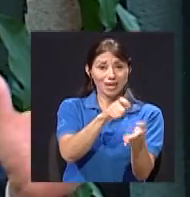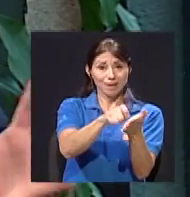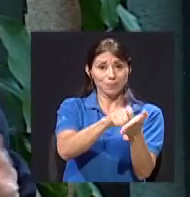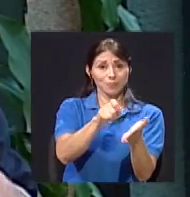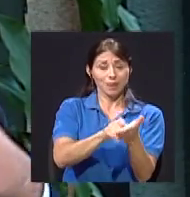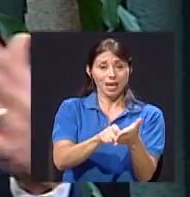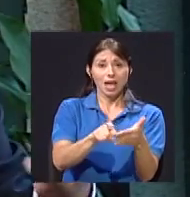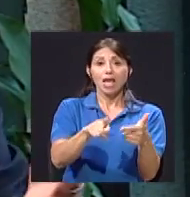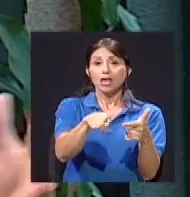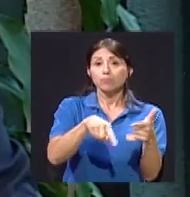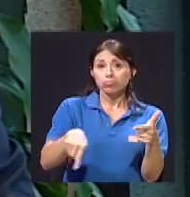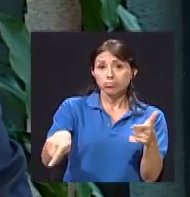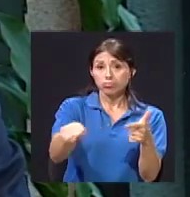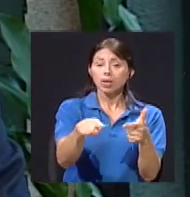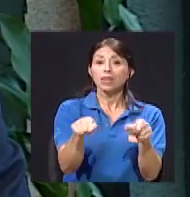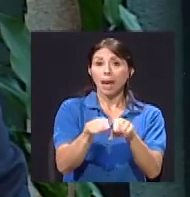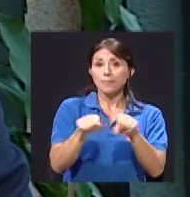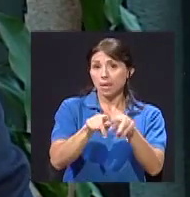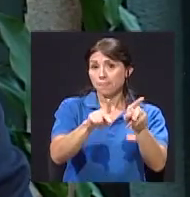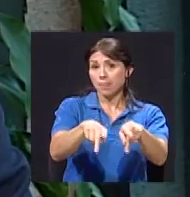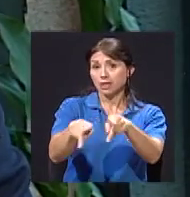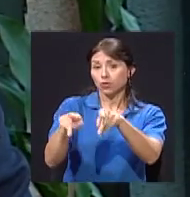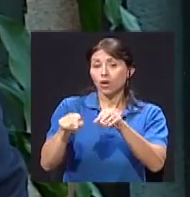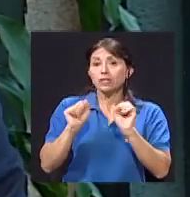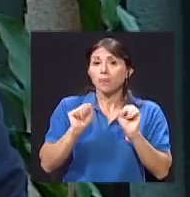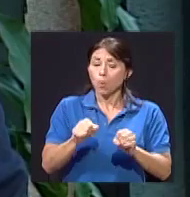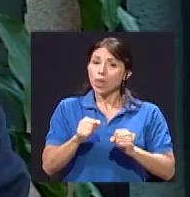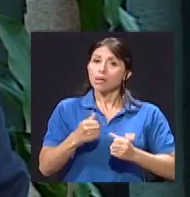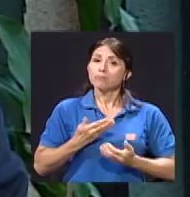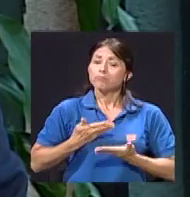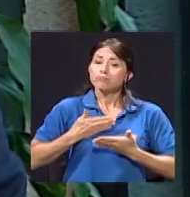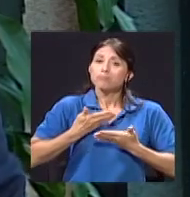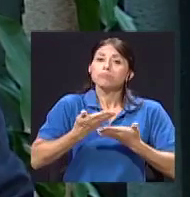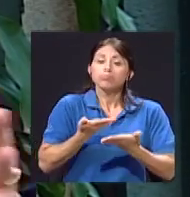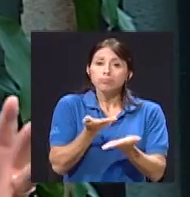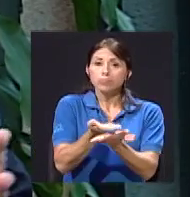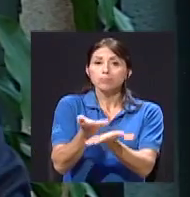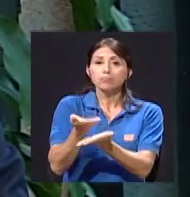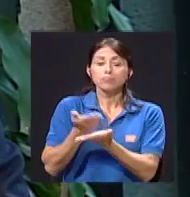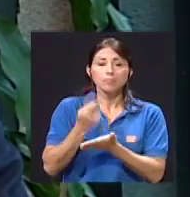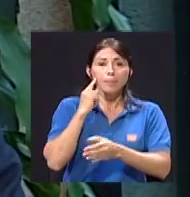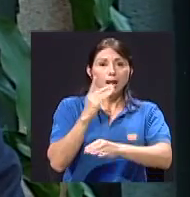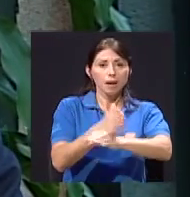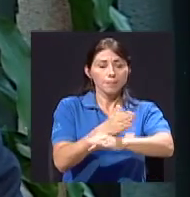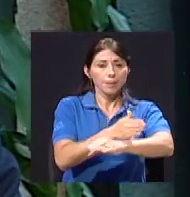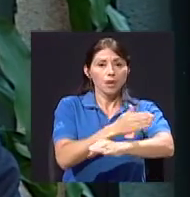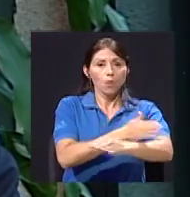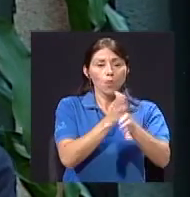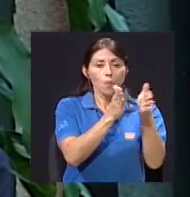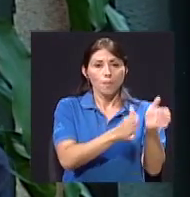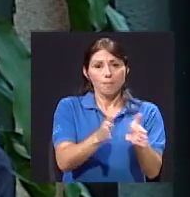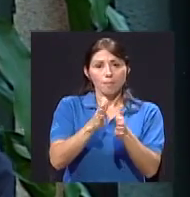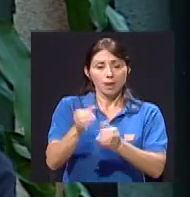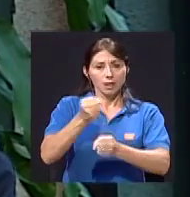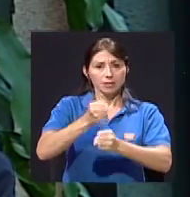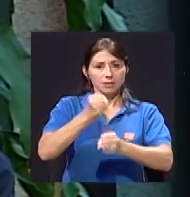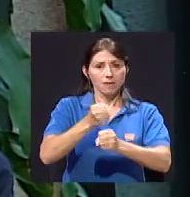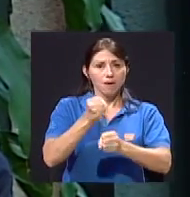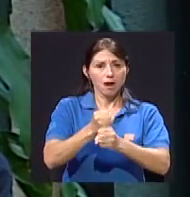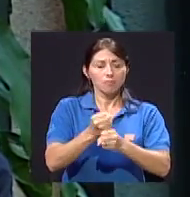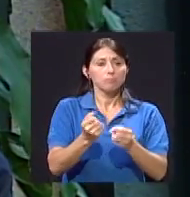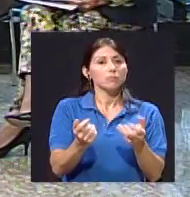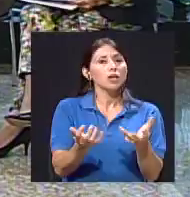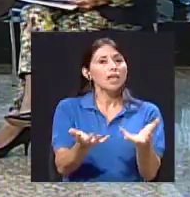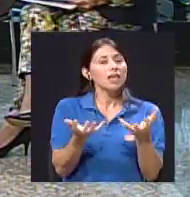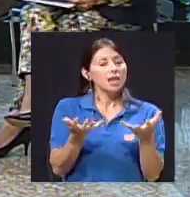integran también personas que podrían aportar a mejorar, claro, estos planes de trabajo que buscan precisamente concretar, uh-huh, las políticas